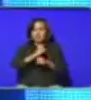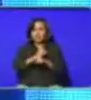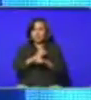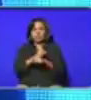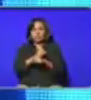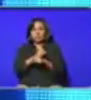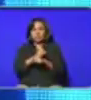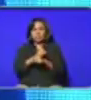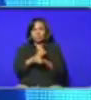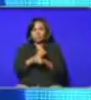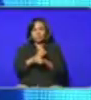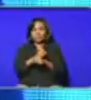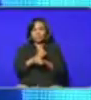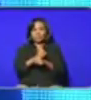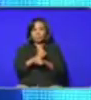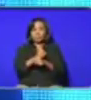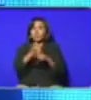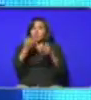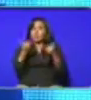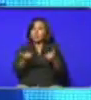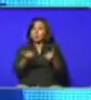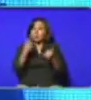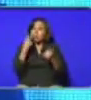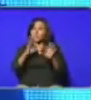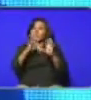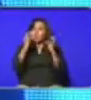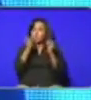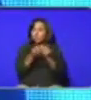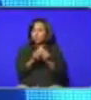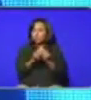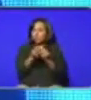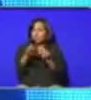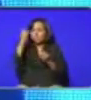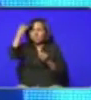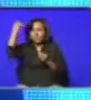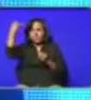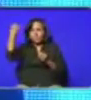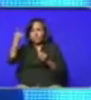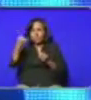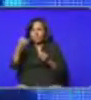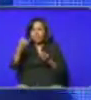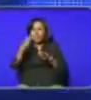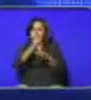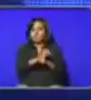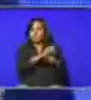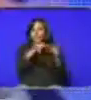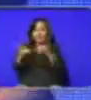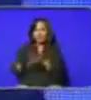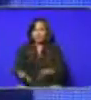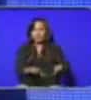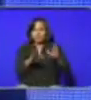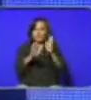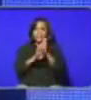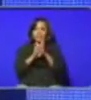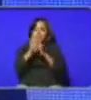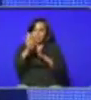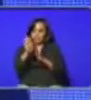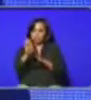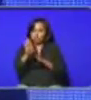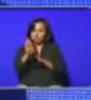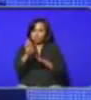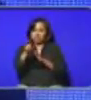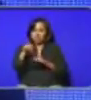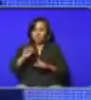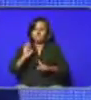de esa iniciativa de Estado de promover actividades de desarrollo económico en múltiples direcciones en nuestro país,